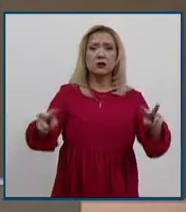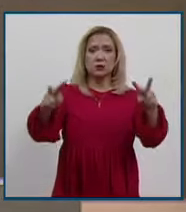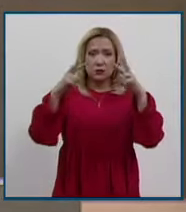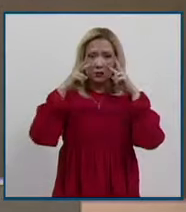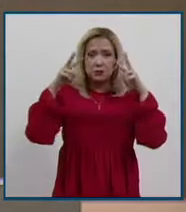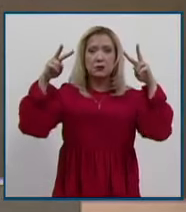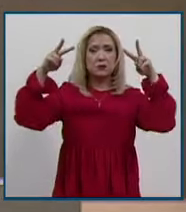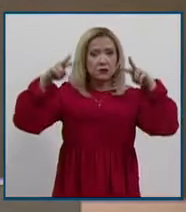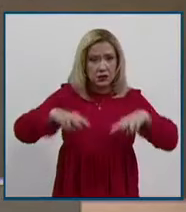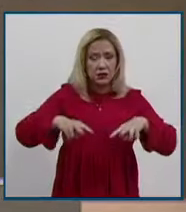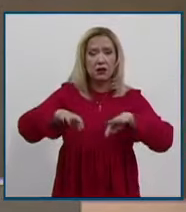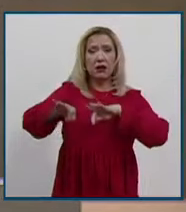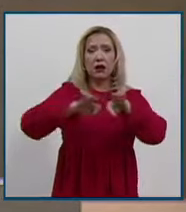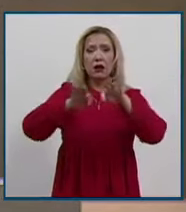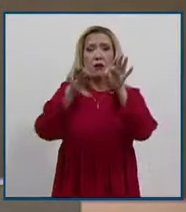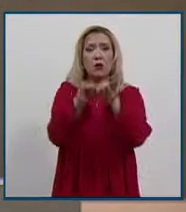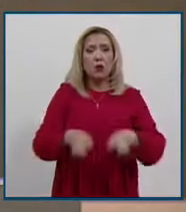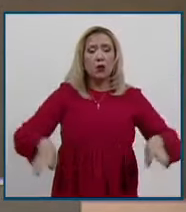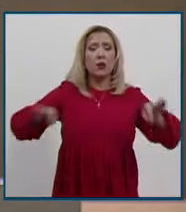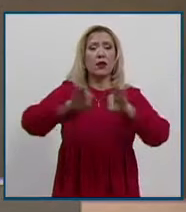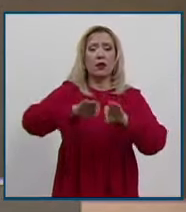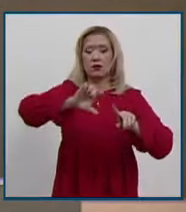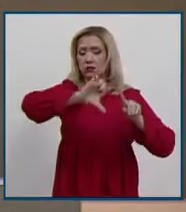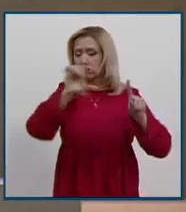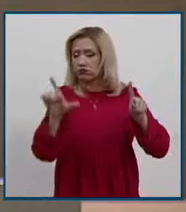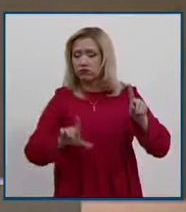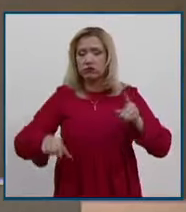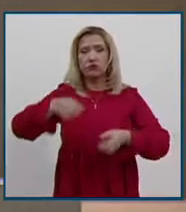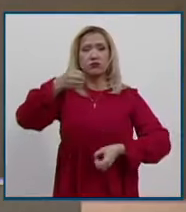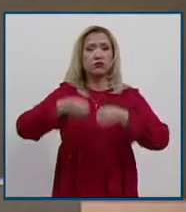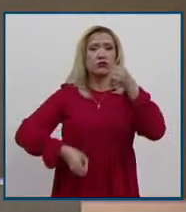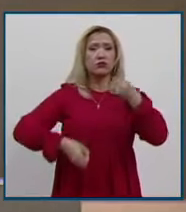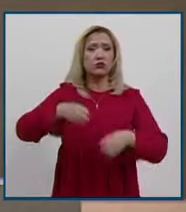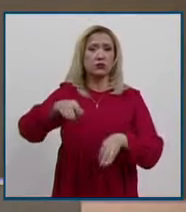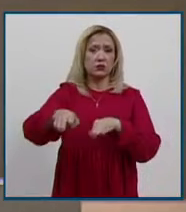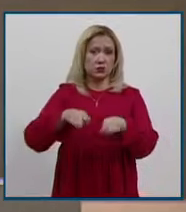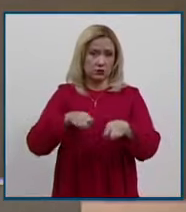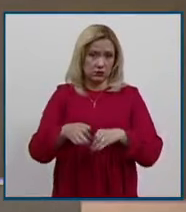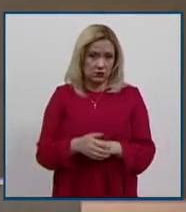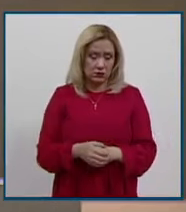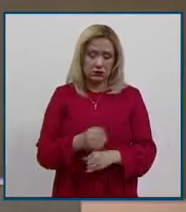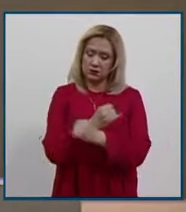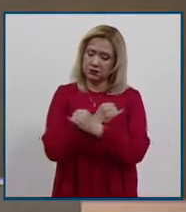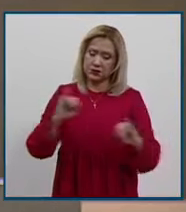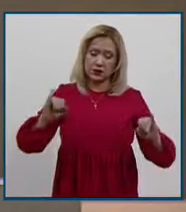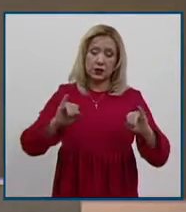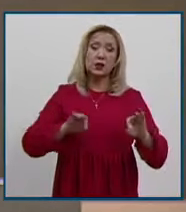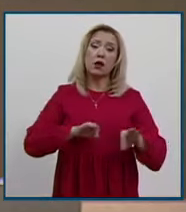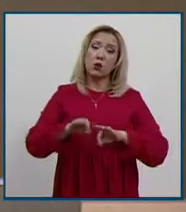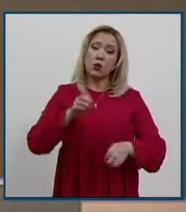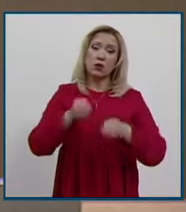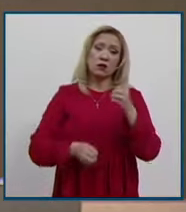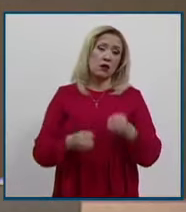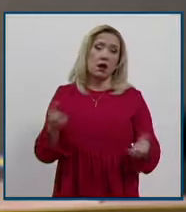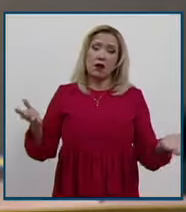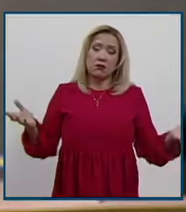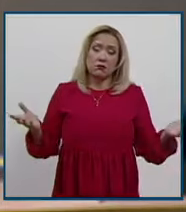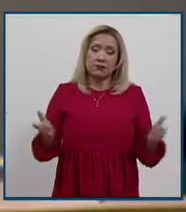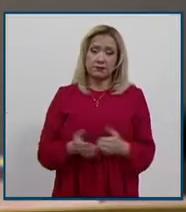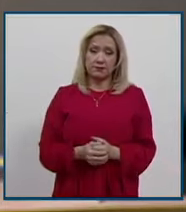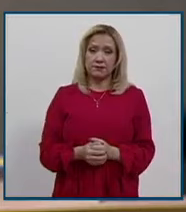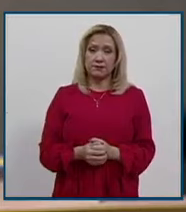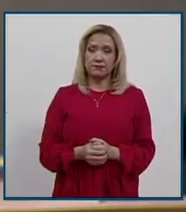tan importante de la judicatura federal y la independencia judicial definitivamente